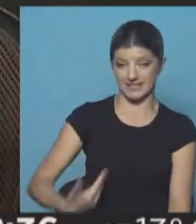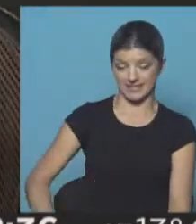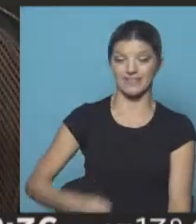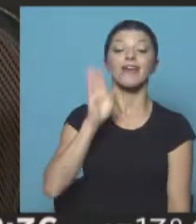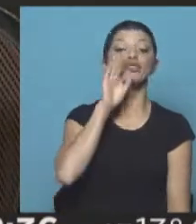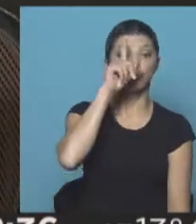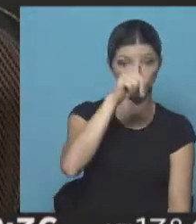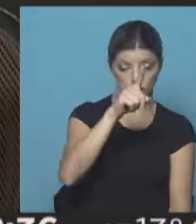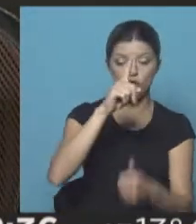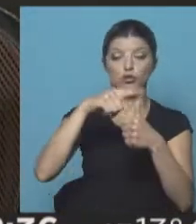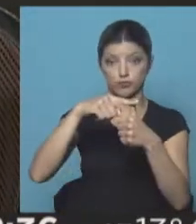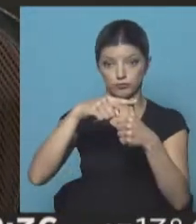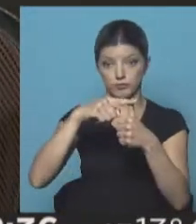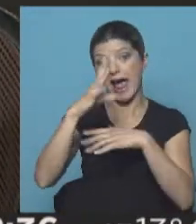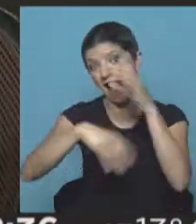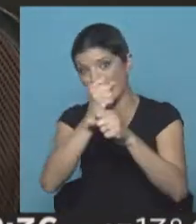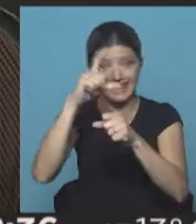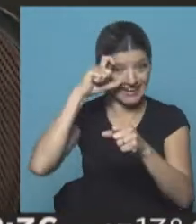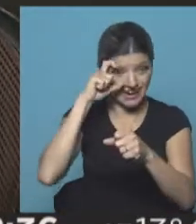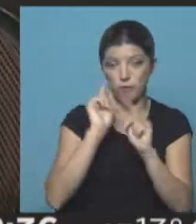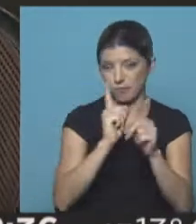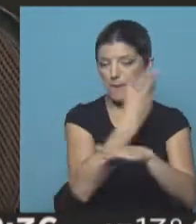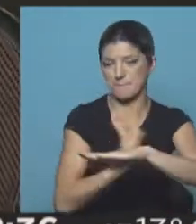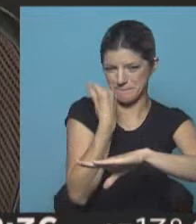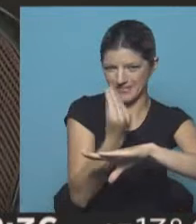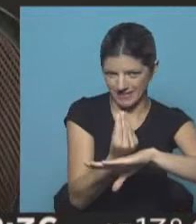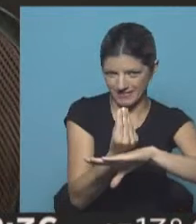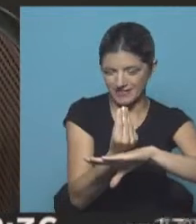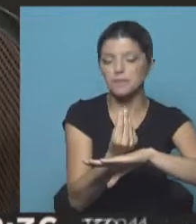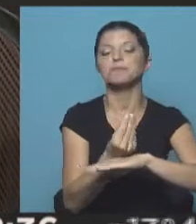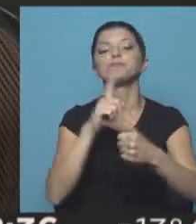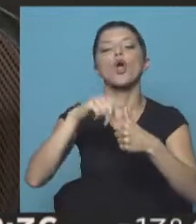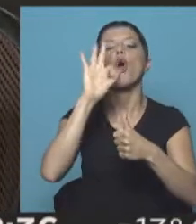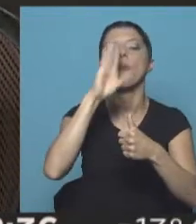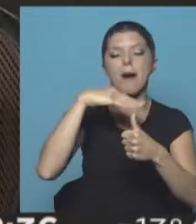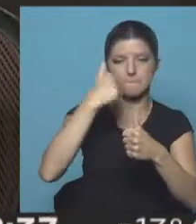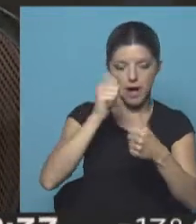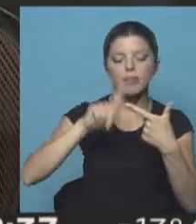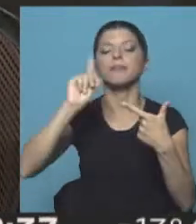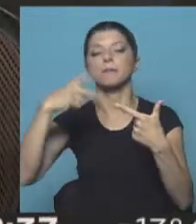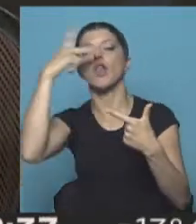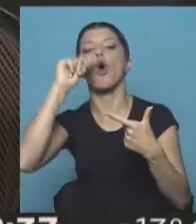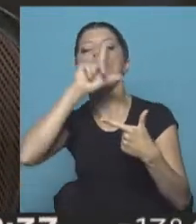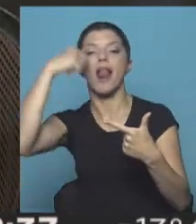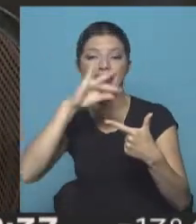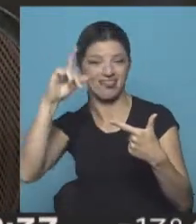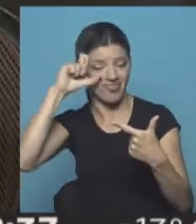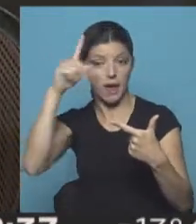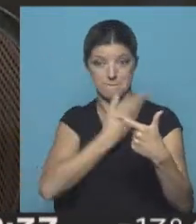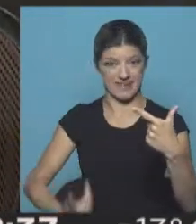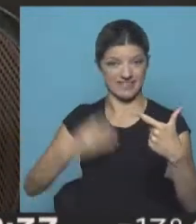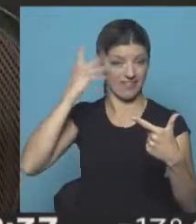Estados Unidos, por lo menos hasta enero. O sea, el 8 de noviembre sabremos quién lo reemplaza, Barack Obama. Lo veíamos a François Hollande, quien